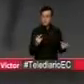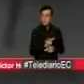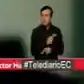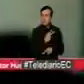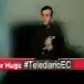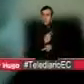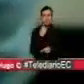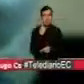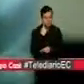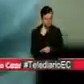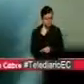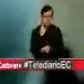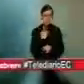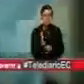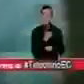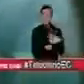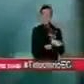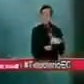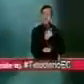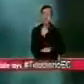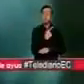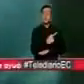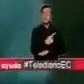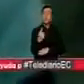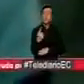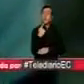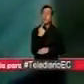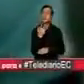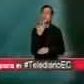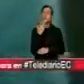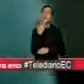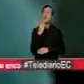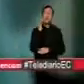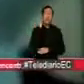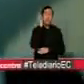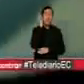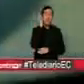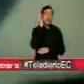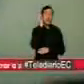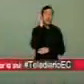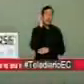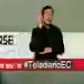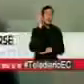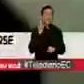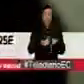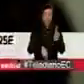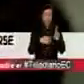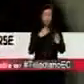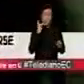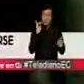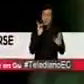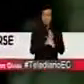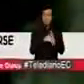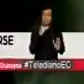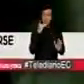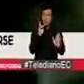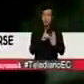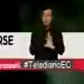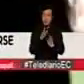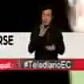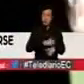flagrantes desde previo y mujer se advierte de la imposibilidad que las mujeres no puedan denunciar este tipo de hechos debido a